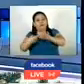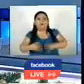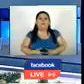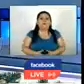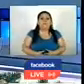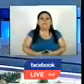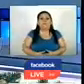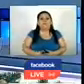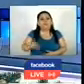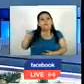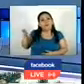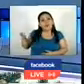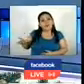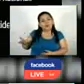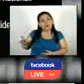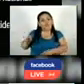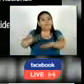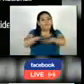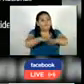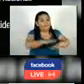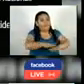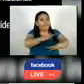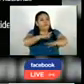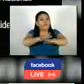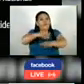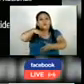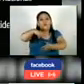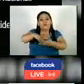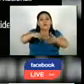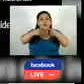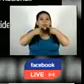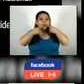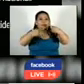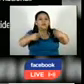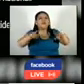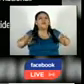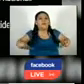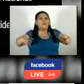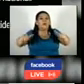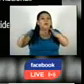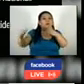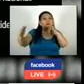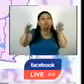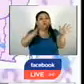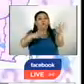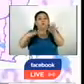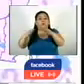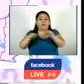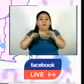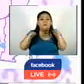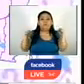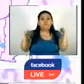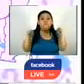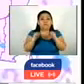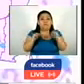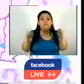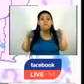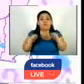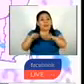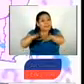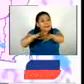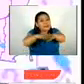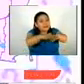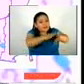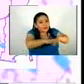Y ante este pronóstico, Protección Civil emitió un aviso de alerta por el ingreso de vientos y las bajas temperaturas. Instó